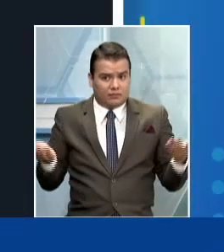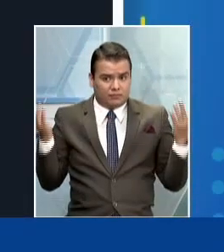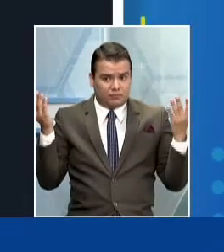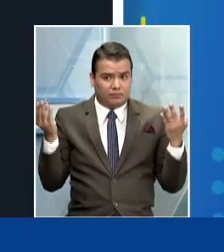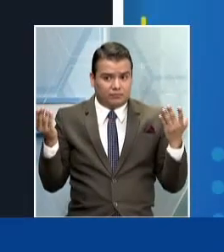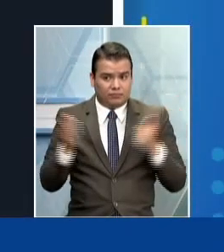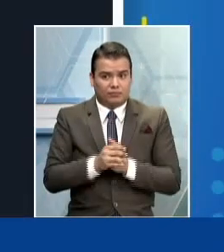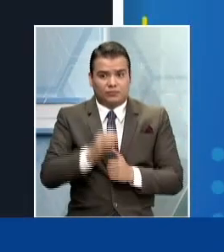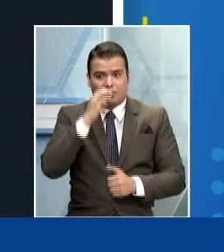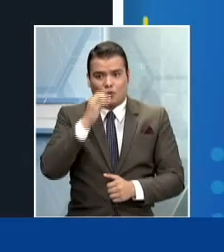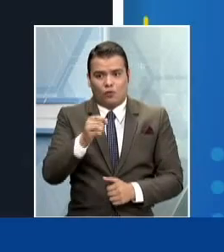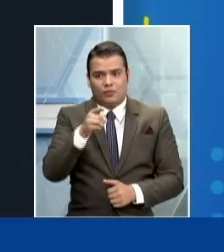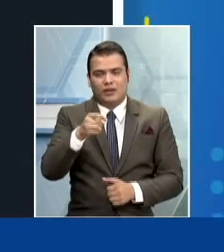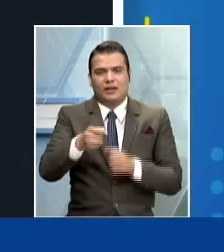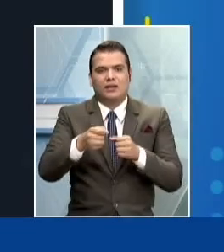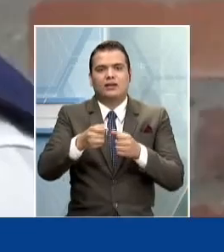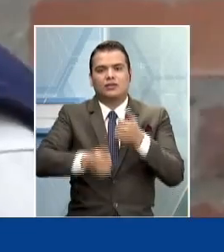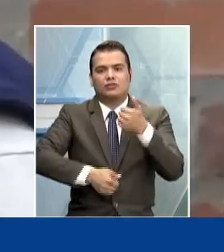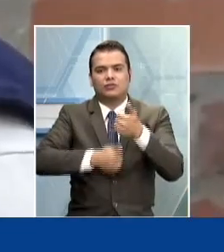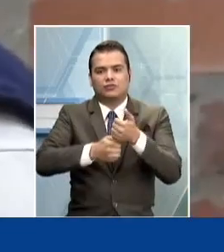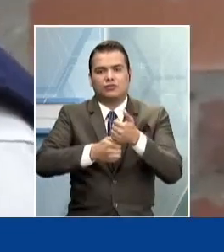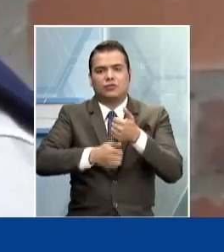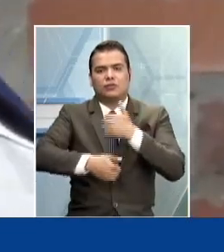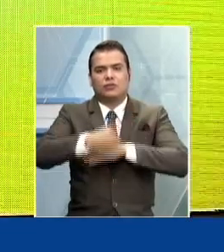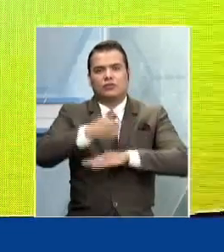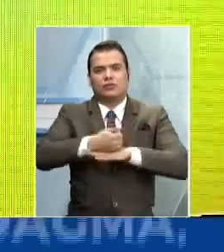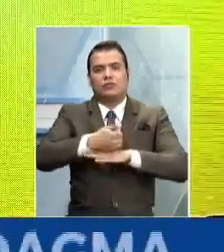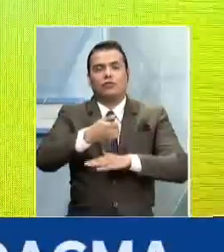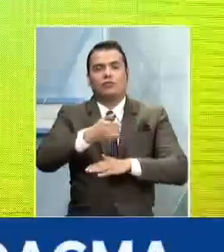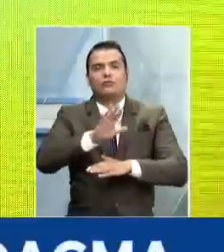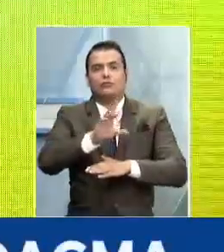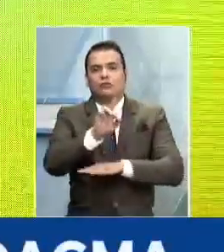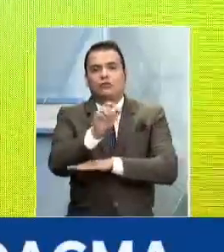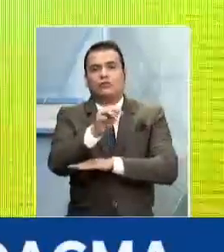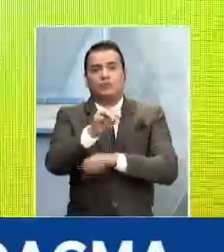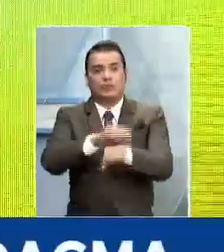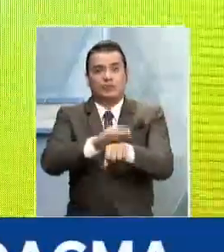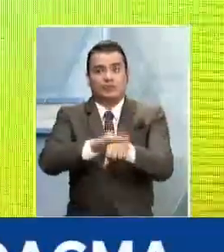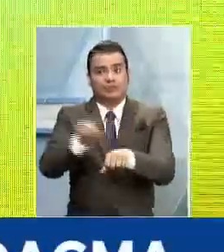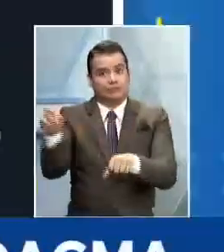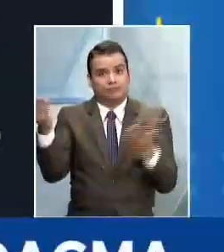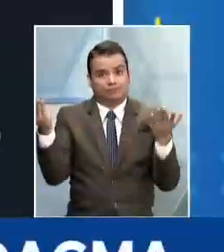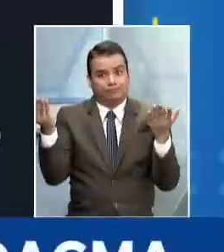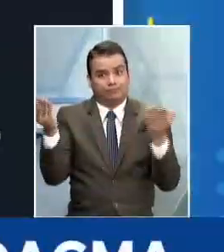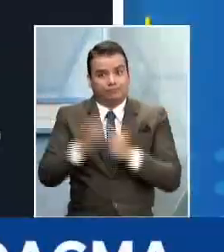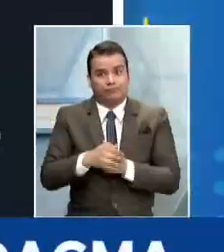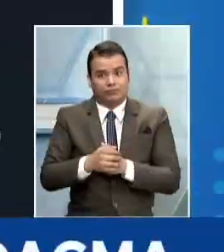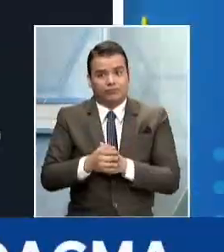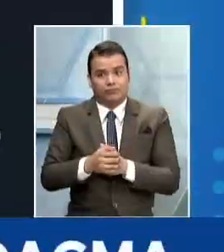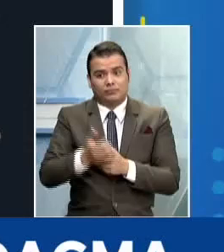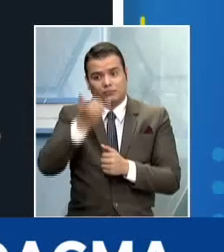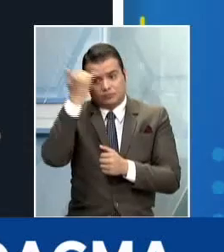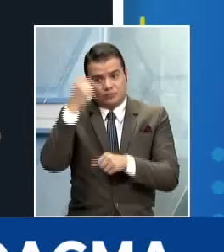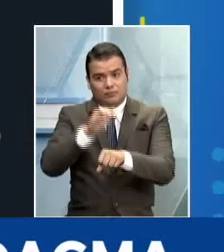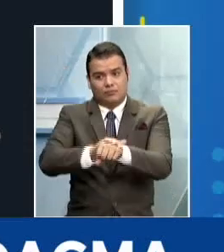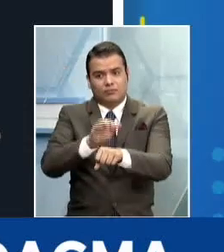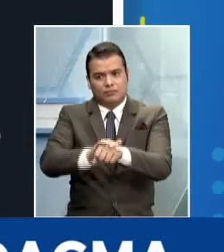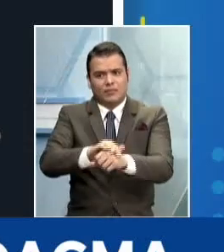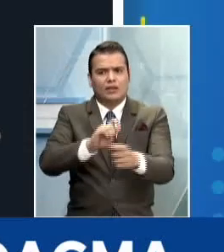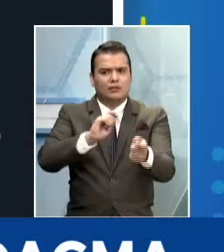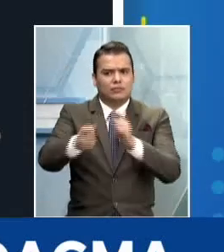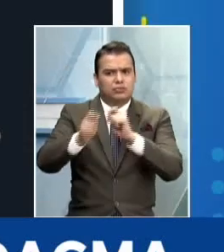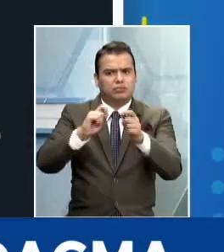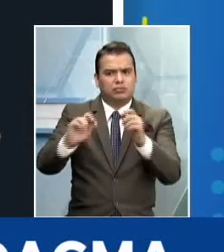refirió a su salida Oscar Villani, subdirector del DATMA. Detrás de estas salidas habría un reacomodo de fuerzas y una necesidad de Ospina de oxigenar un gabinete en el que se están marcando